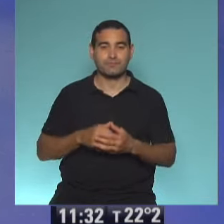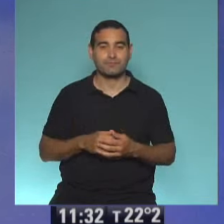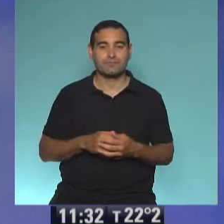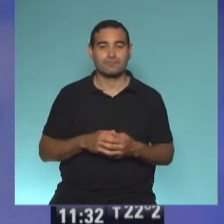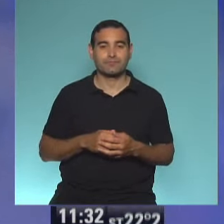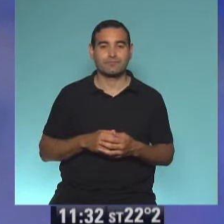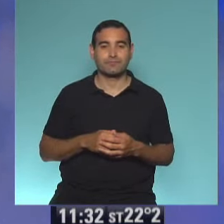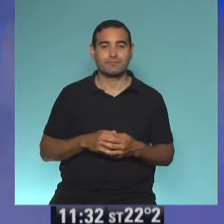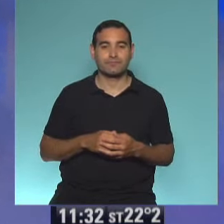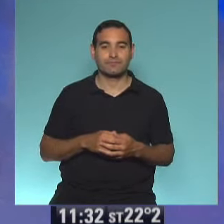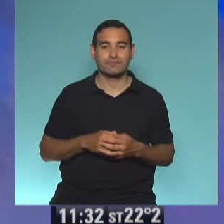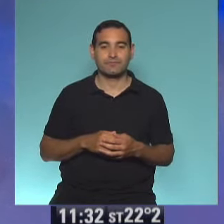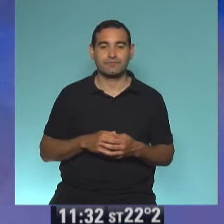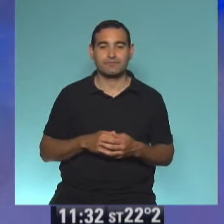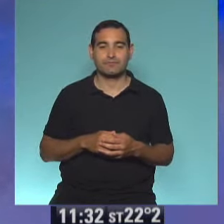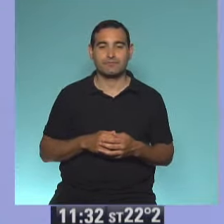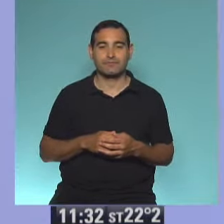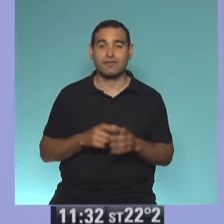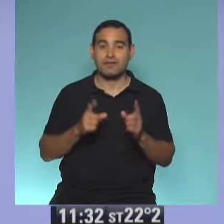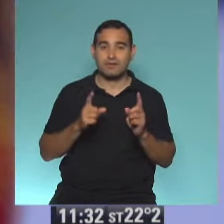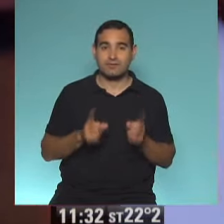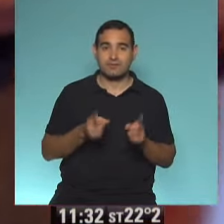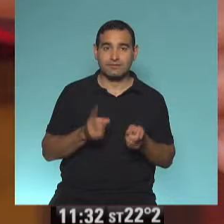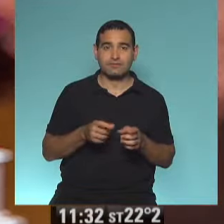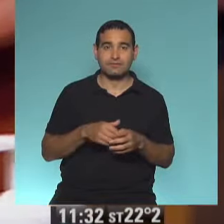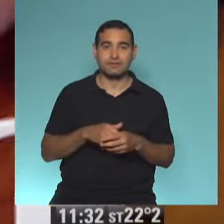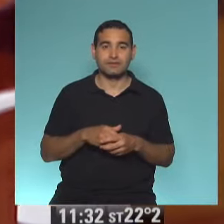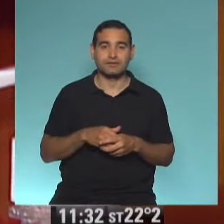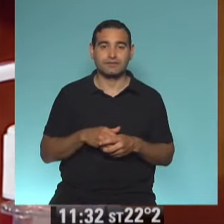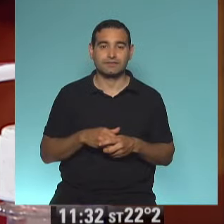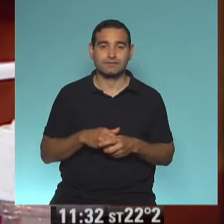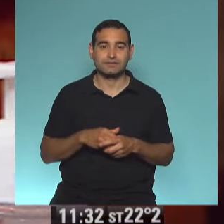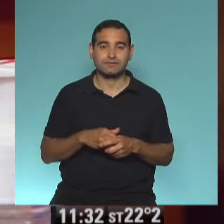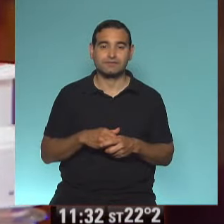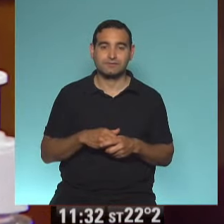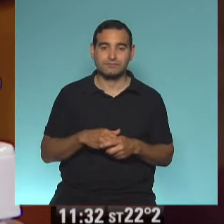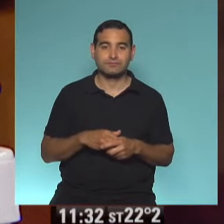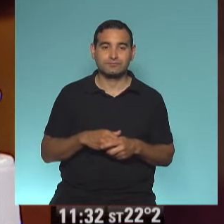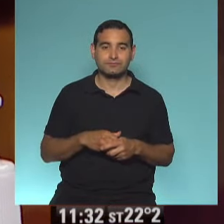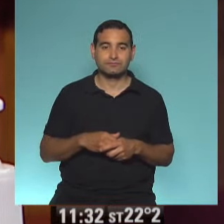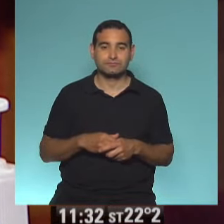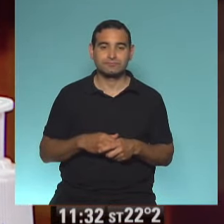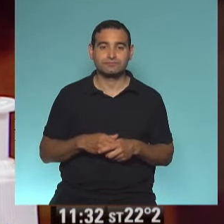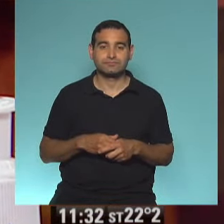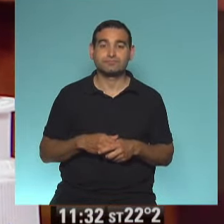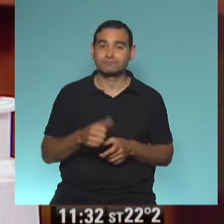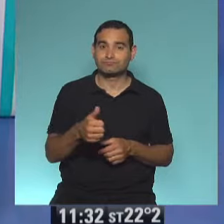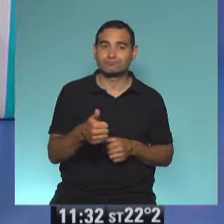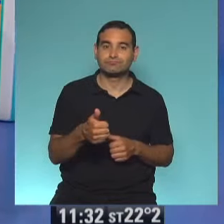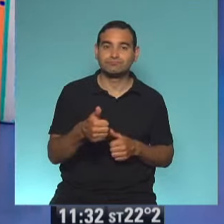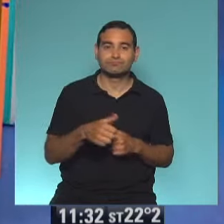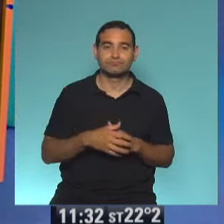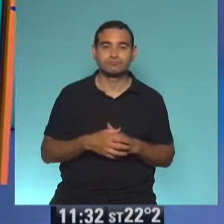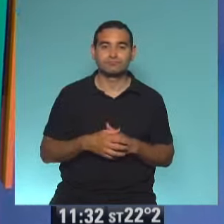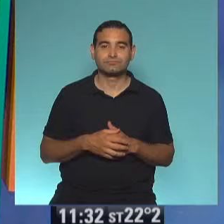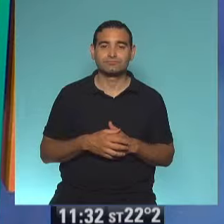también podemos probar, primero, observarla un poquito. Ahí estamos. Que podemos